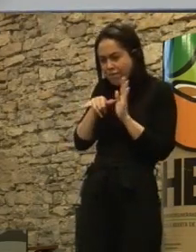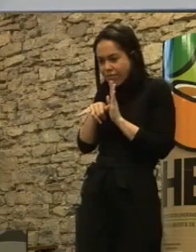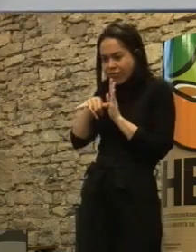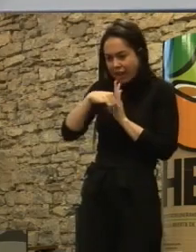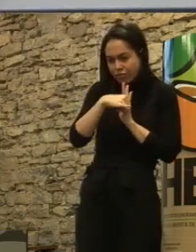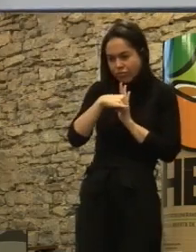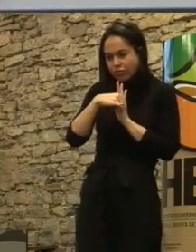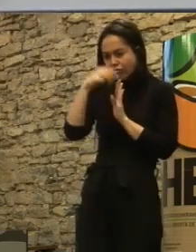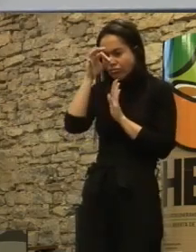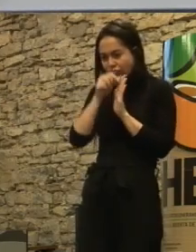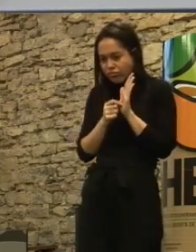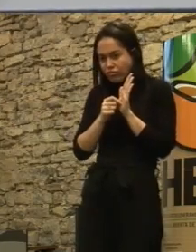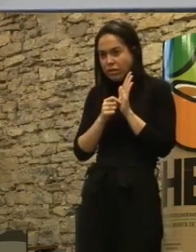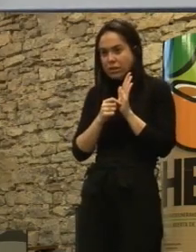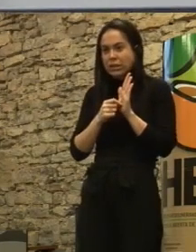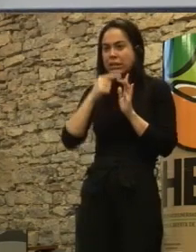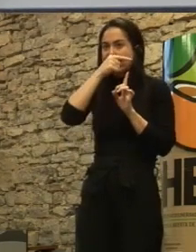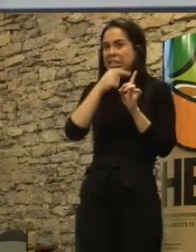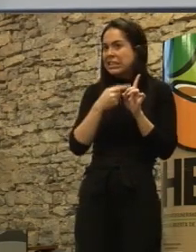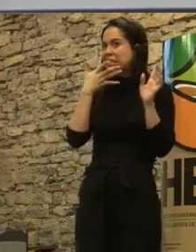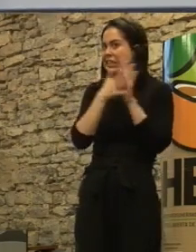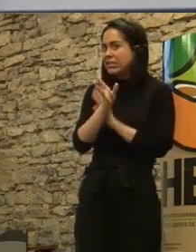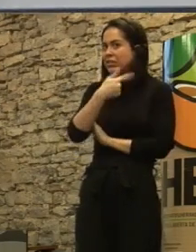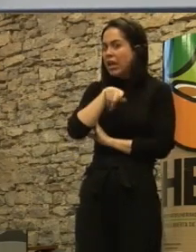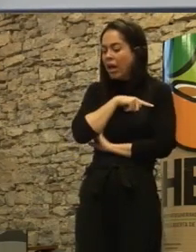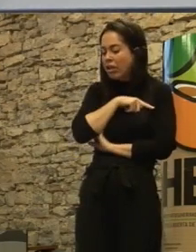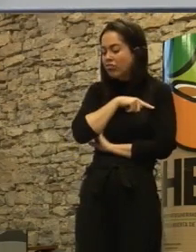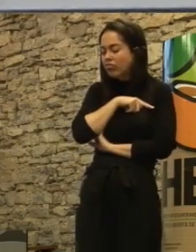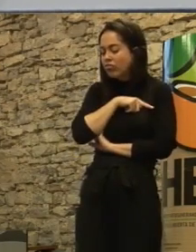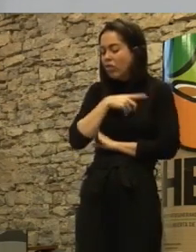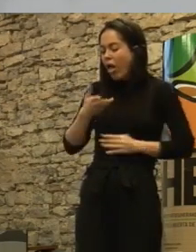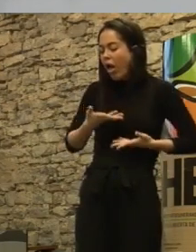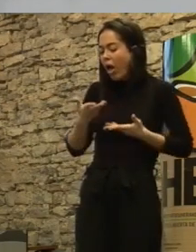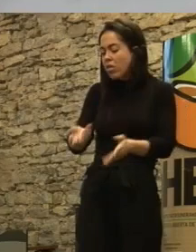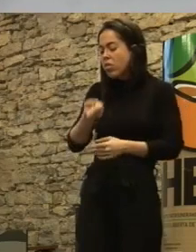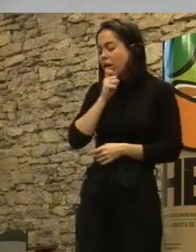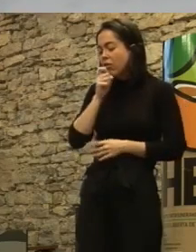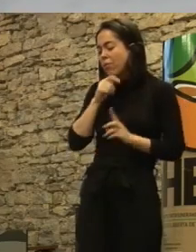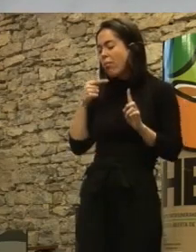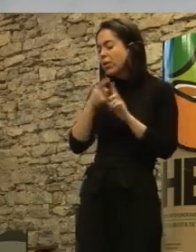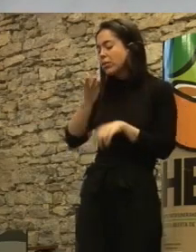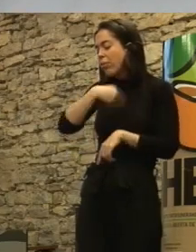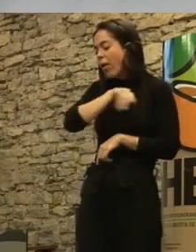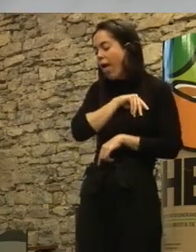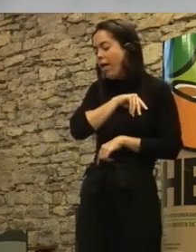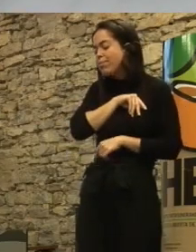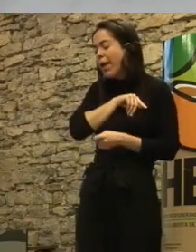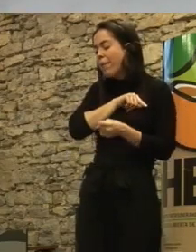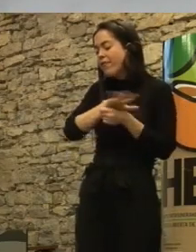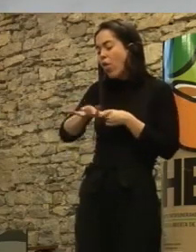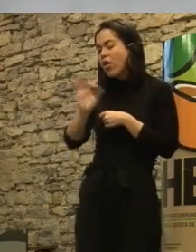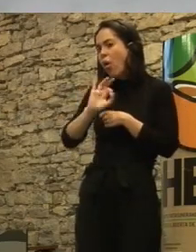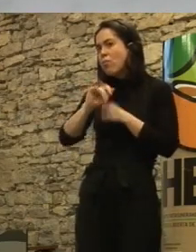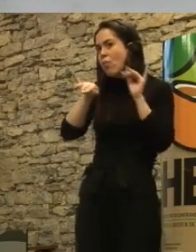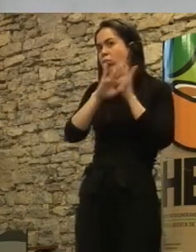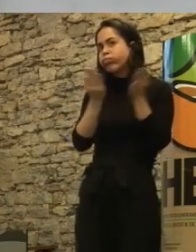dónde hay que poner el dedo para que esta iniciativa pueda escalar nacional o internacionalmente. Nosotros tenemos una estructura